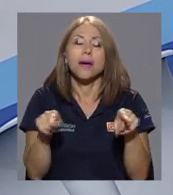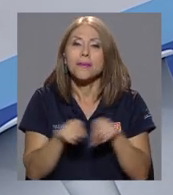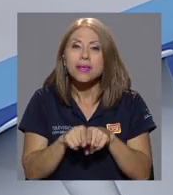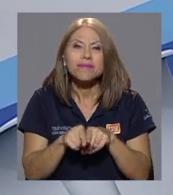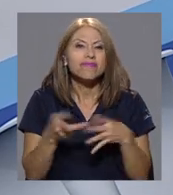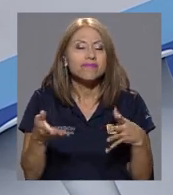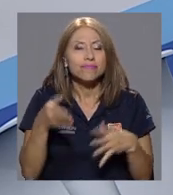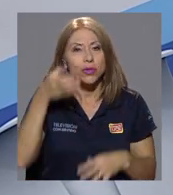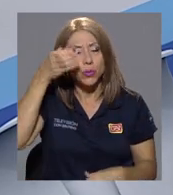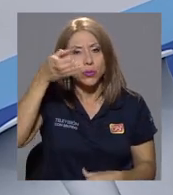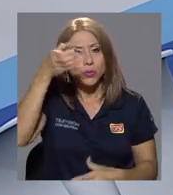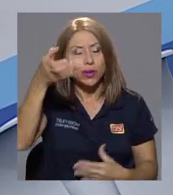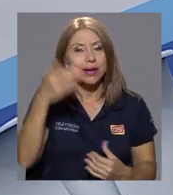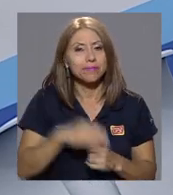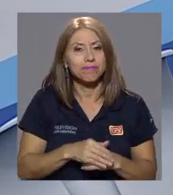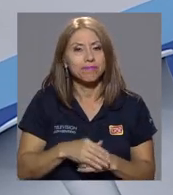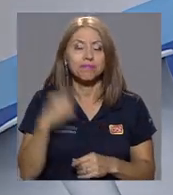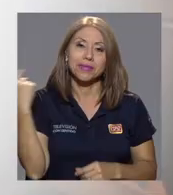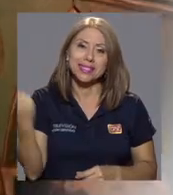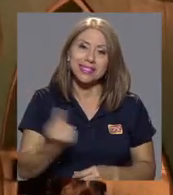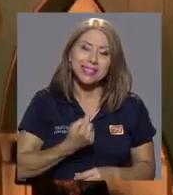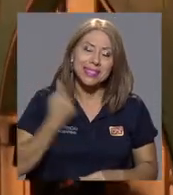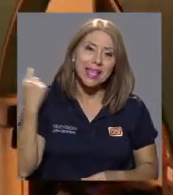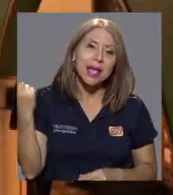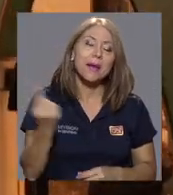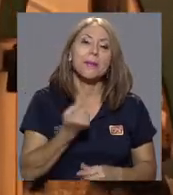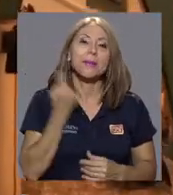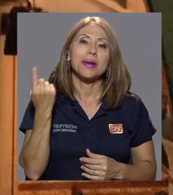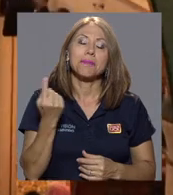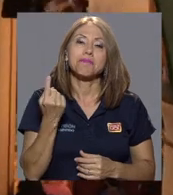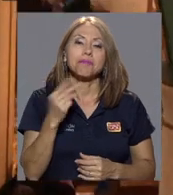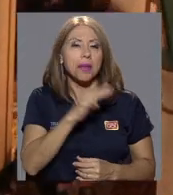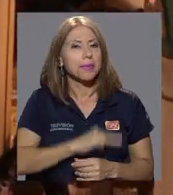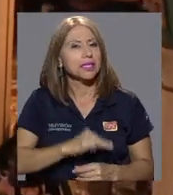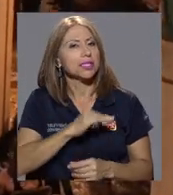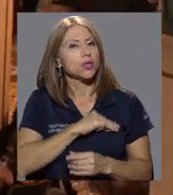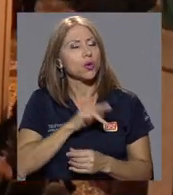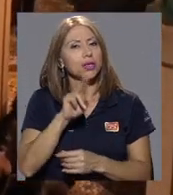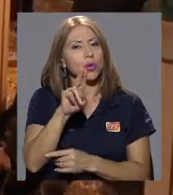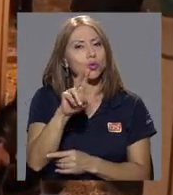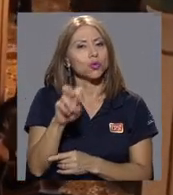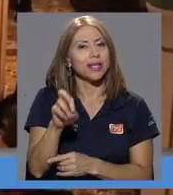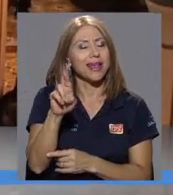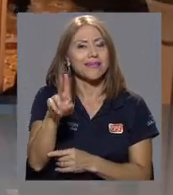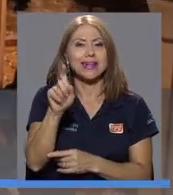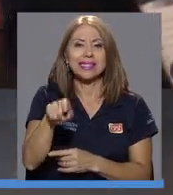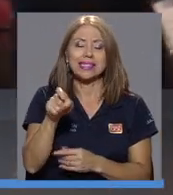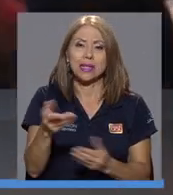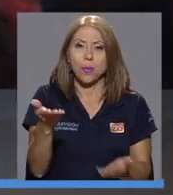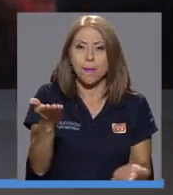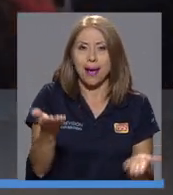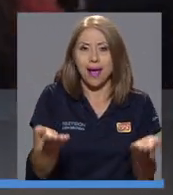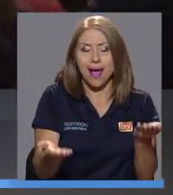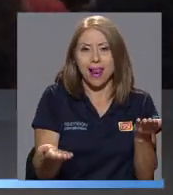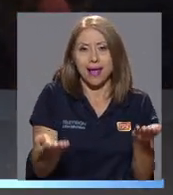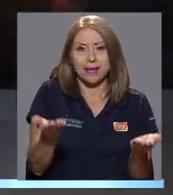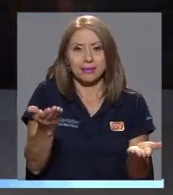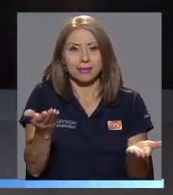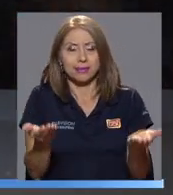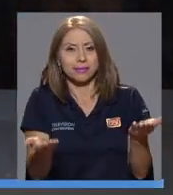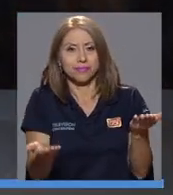parte cultural siempre es parte de la misión de la universidad costa rica- tener un balance vera entre la